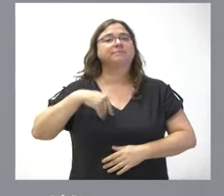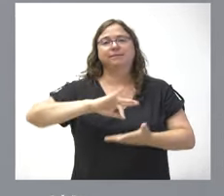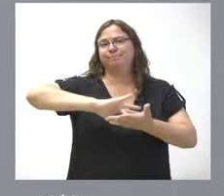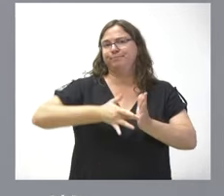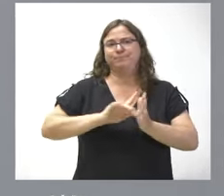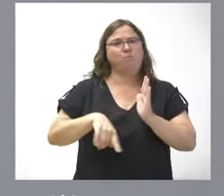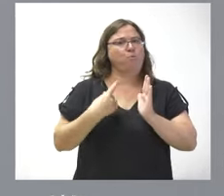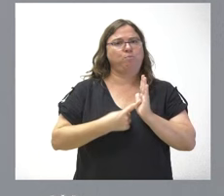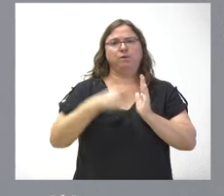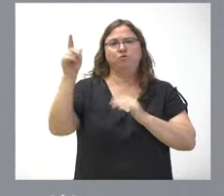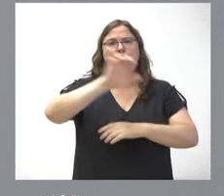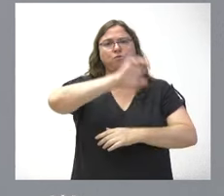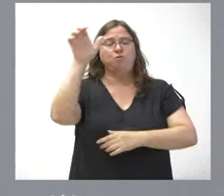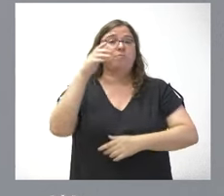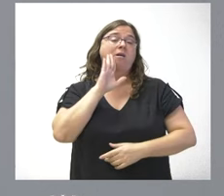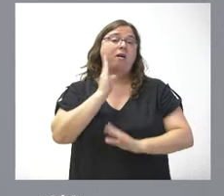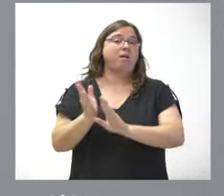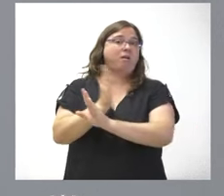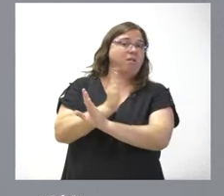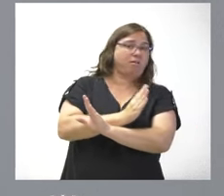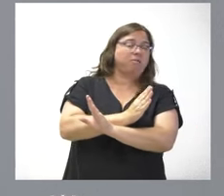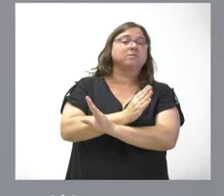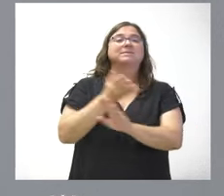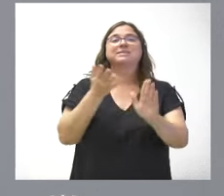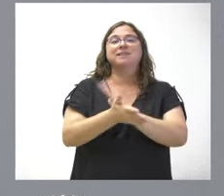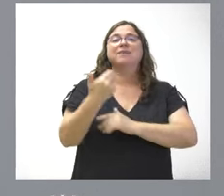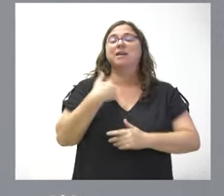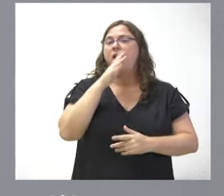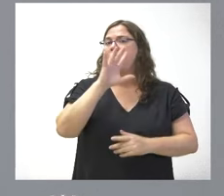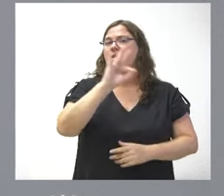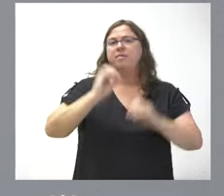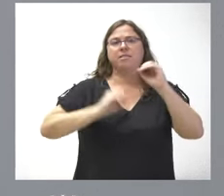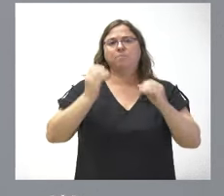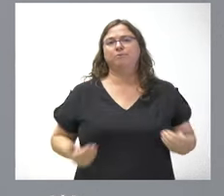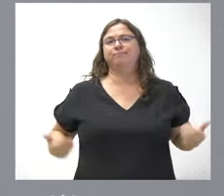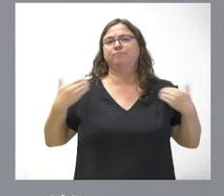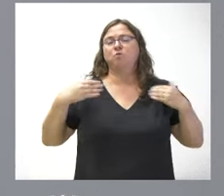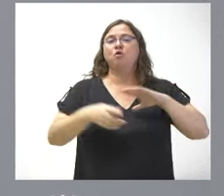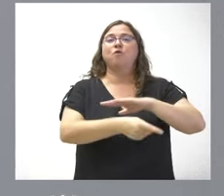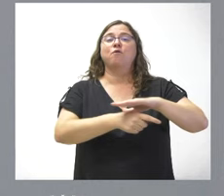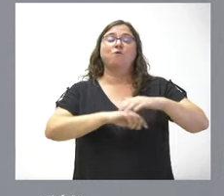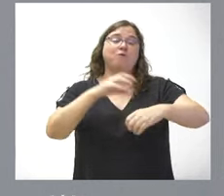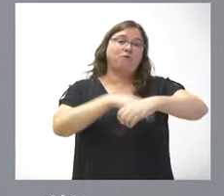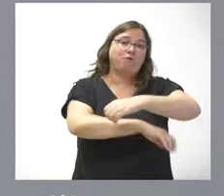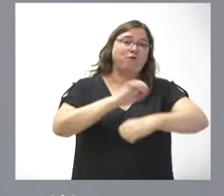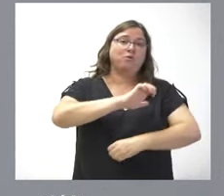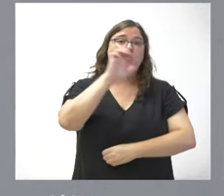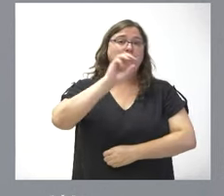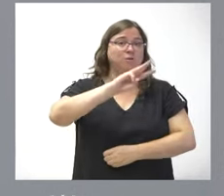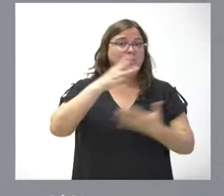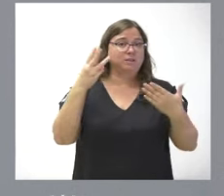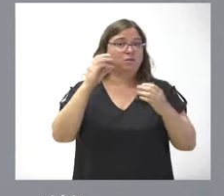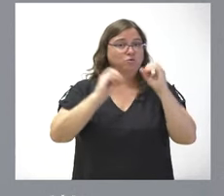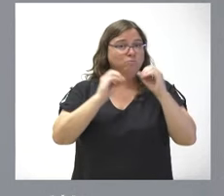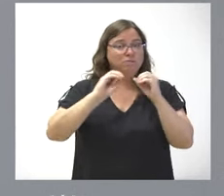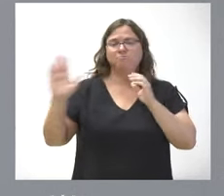íntegramente en los cursos procedentes con lo cual ya estamos en un 100% de ejecución de estos fondos europeos de 38 millones de euros con lo cual ya para